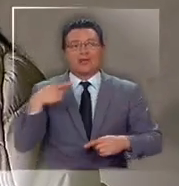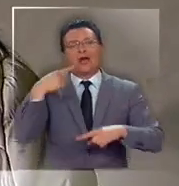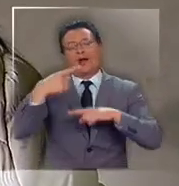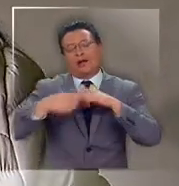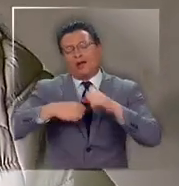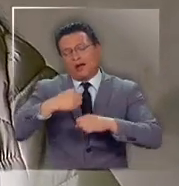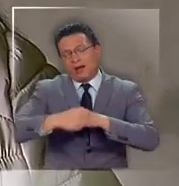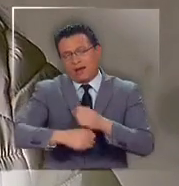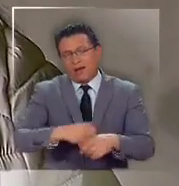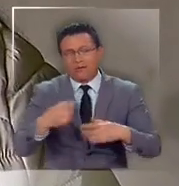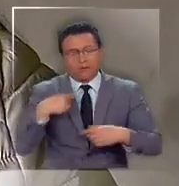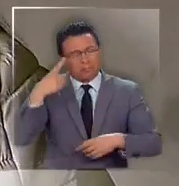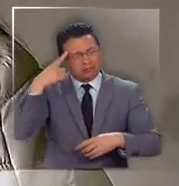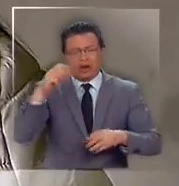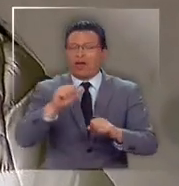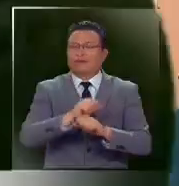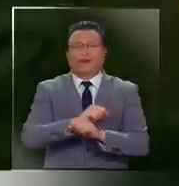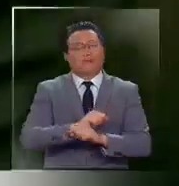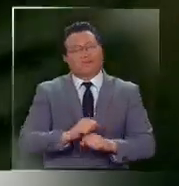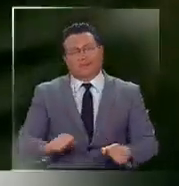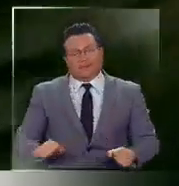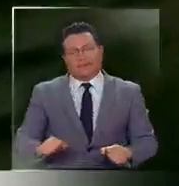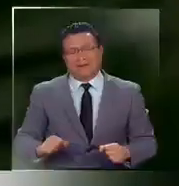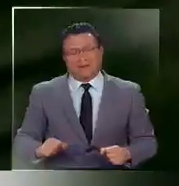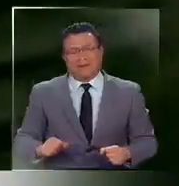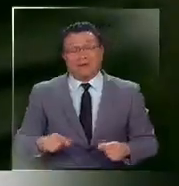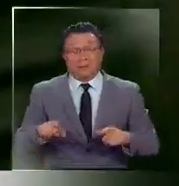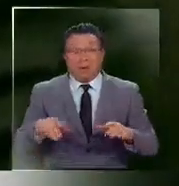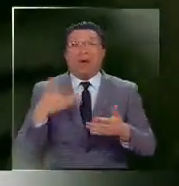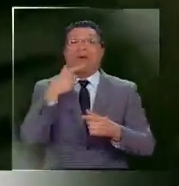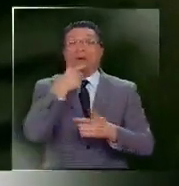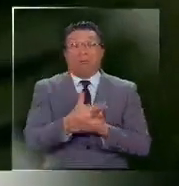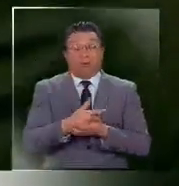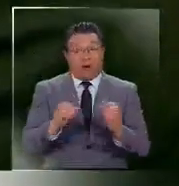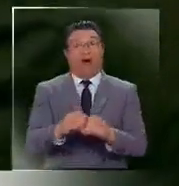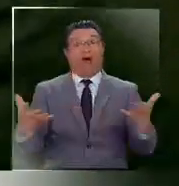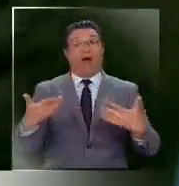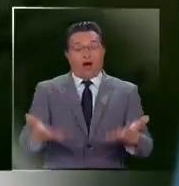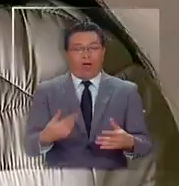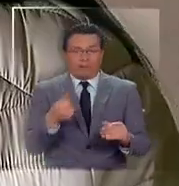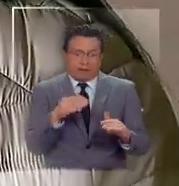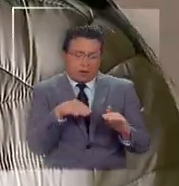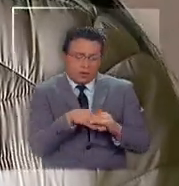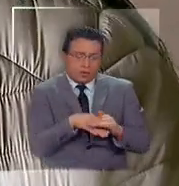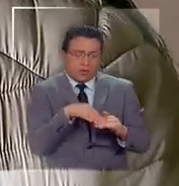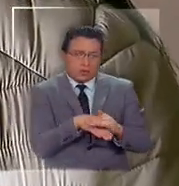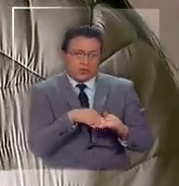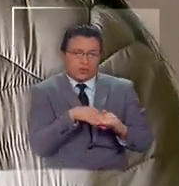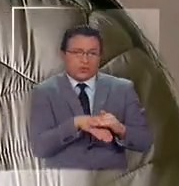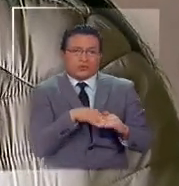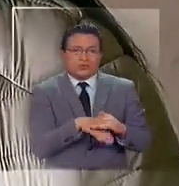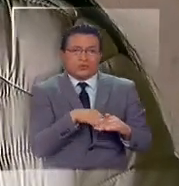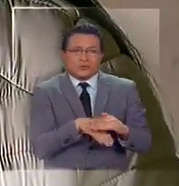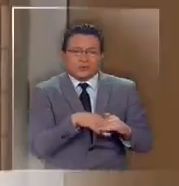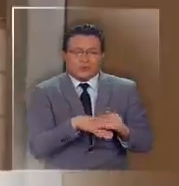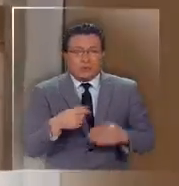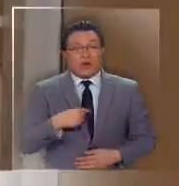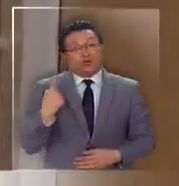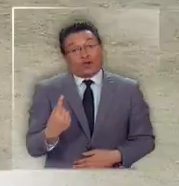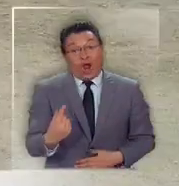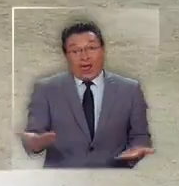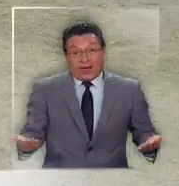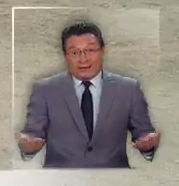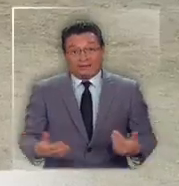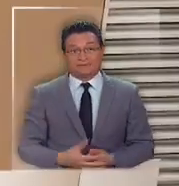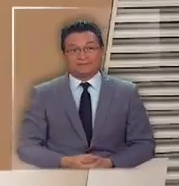que pensaba que iba a ser imposible. Pero al fin llegó, pues, juntar la plata y yo sola.